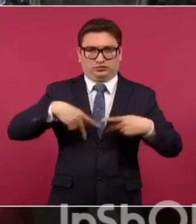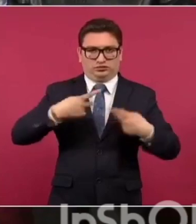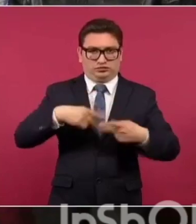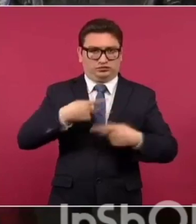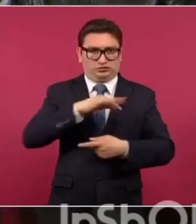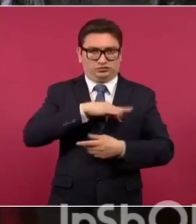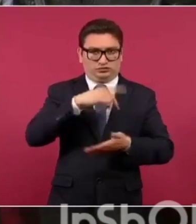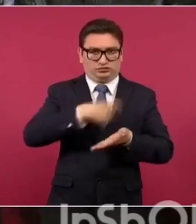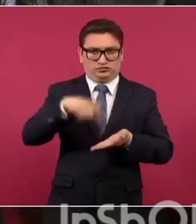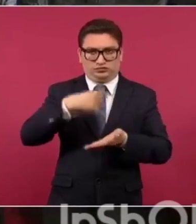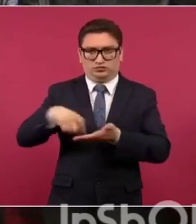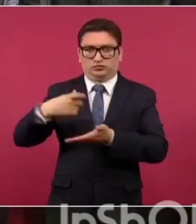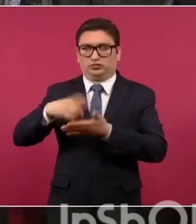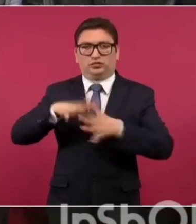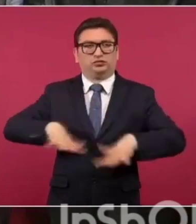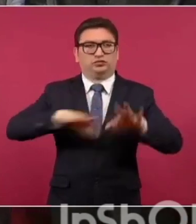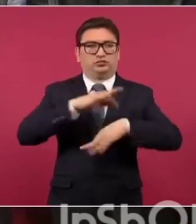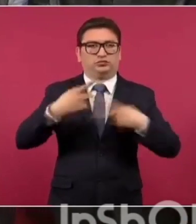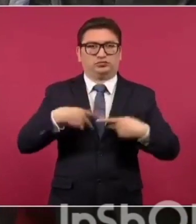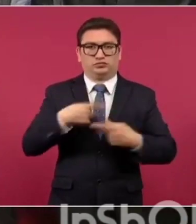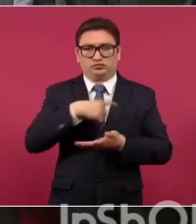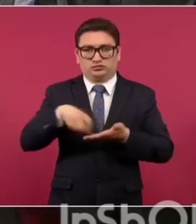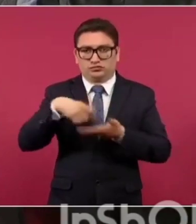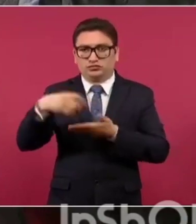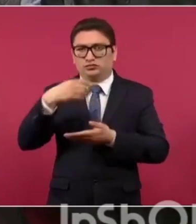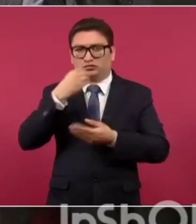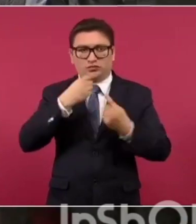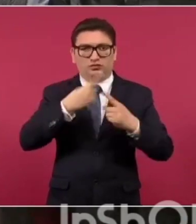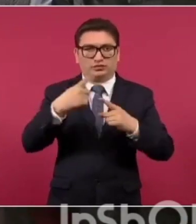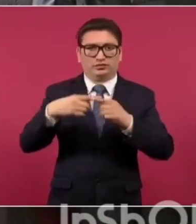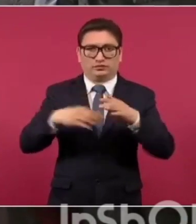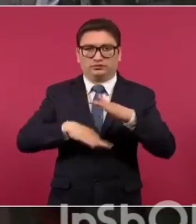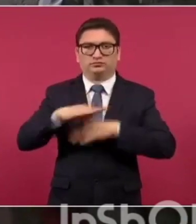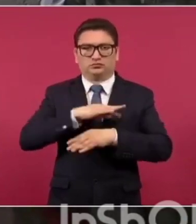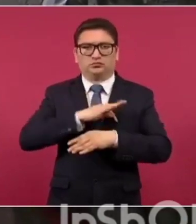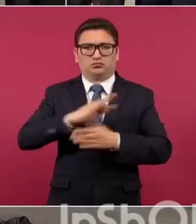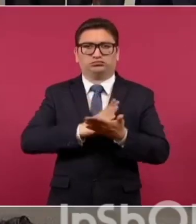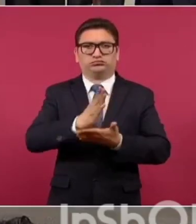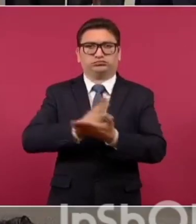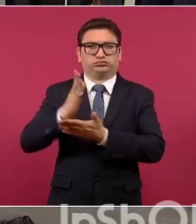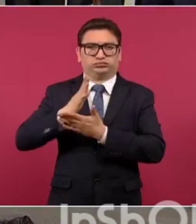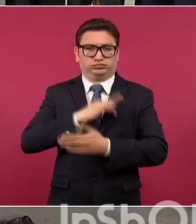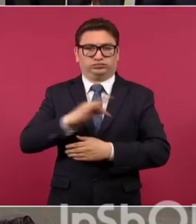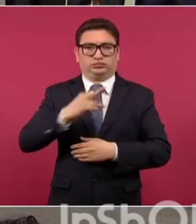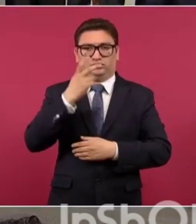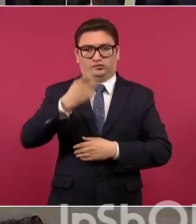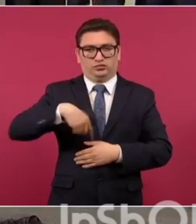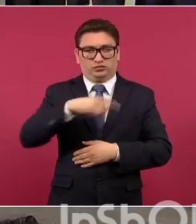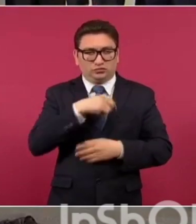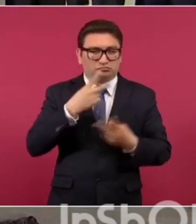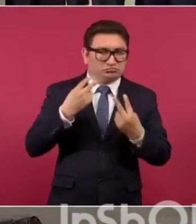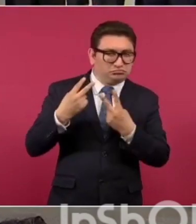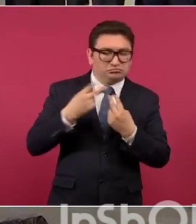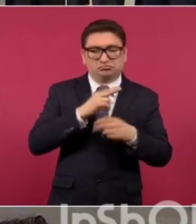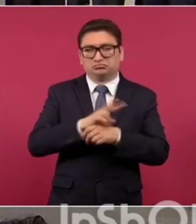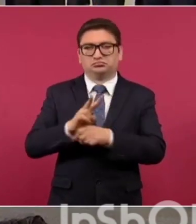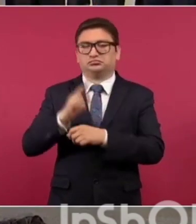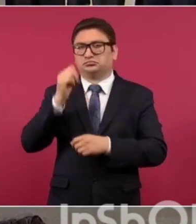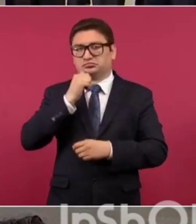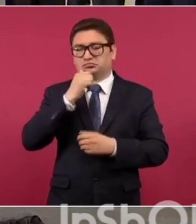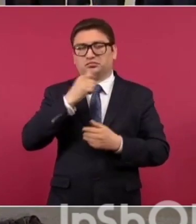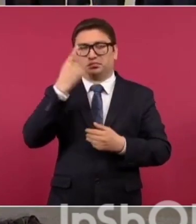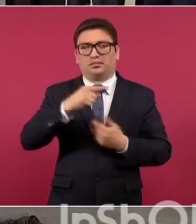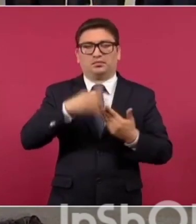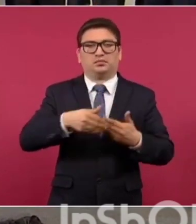accesible a los consumidores. Entonces vamos a estar muy pendientes para que